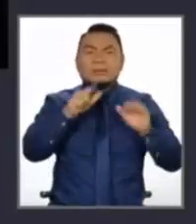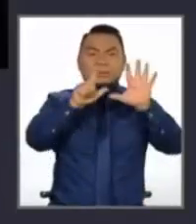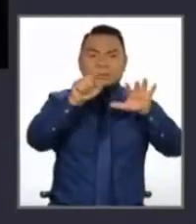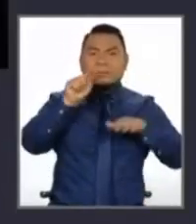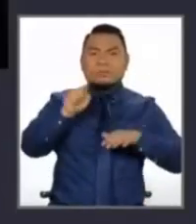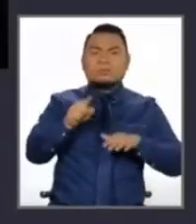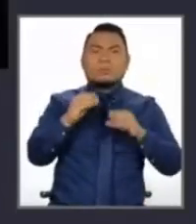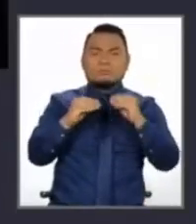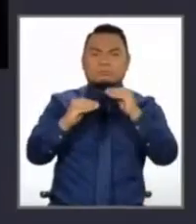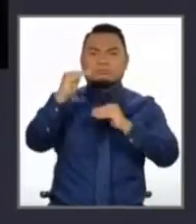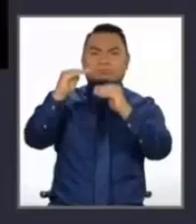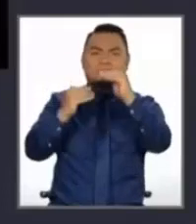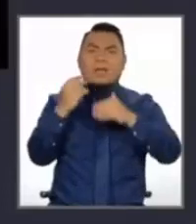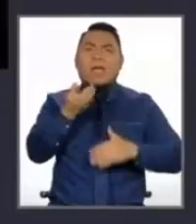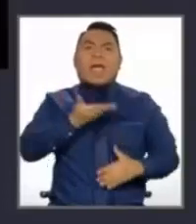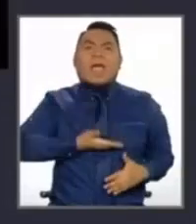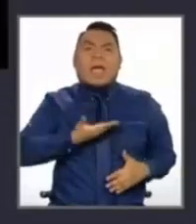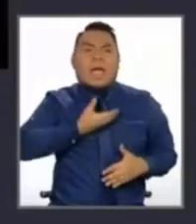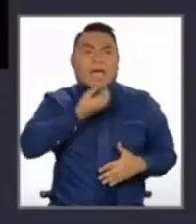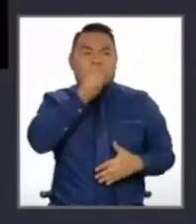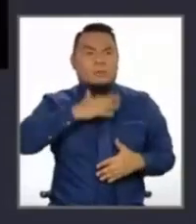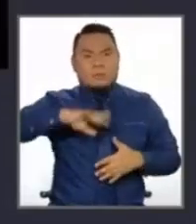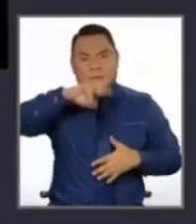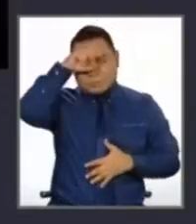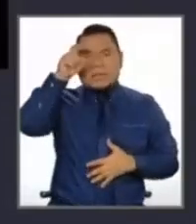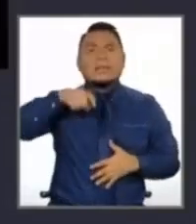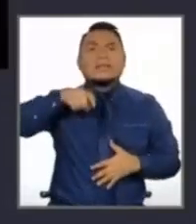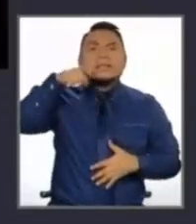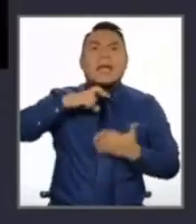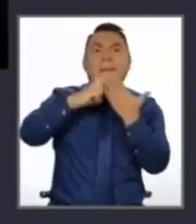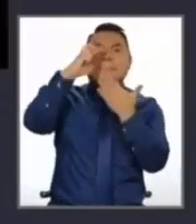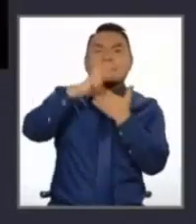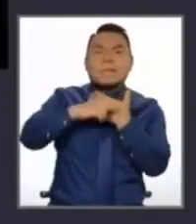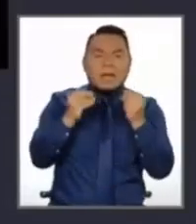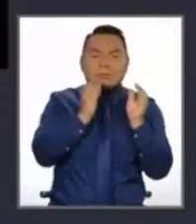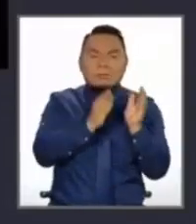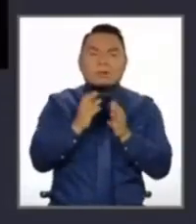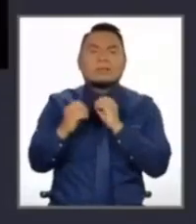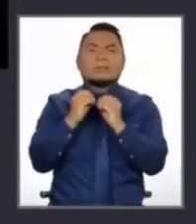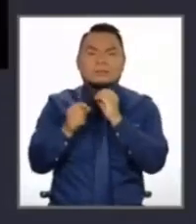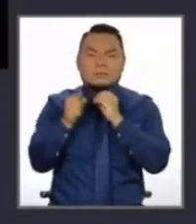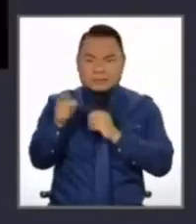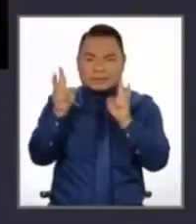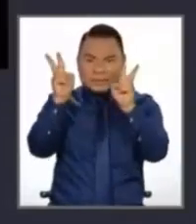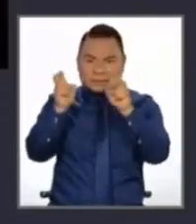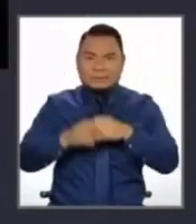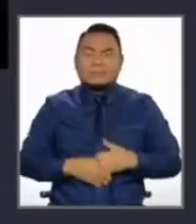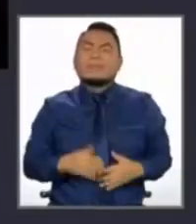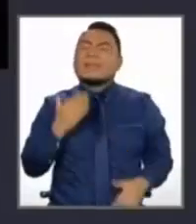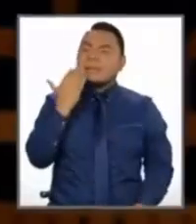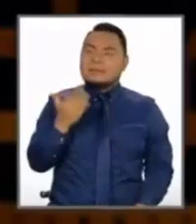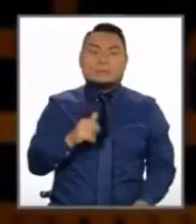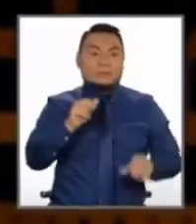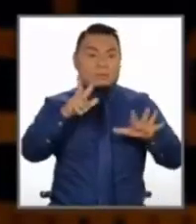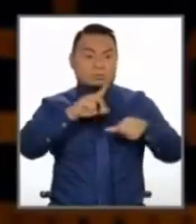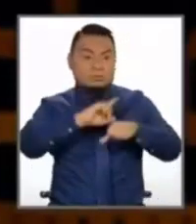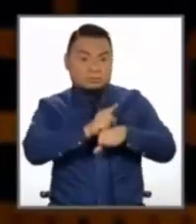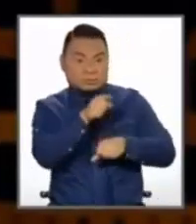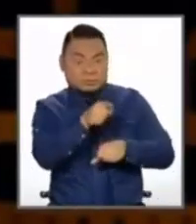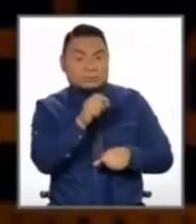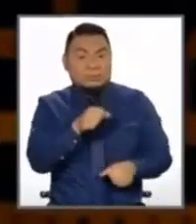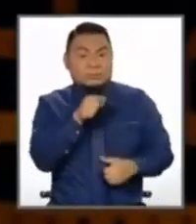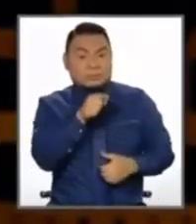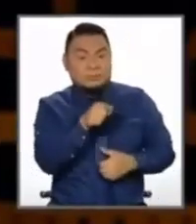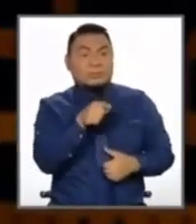7 puntos los indicadores de hambre en nuestro país y necesitamos un plan para resolver esto. Gracias. Le quedan 8 segundos en